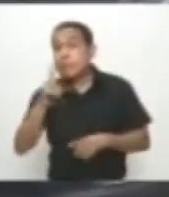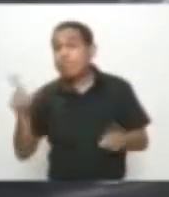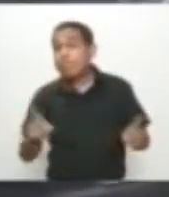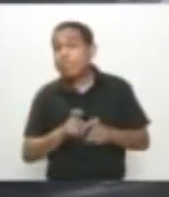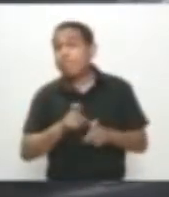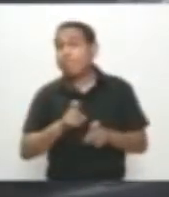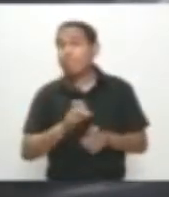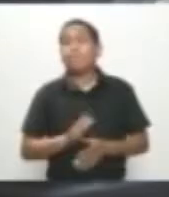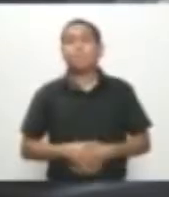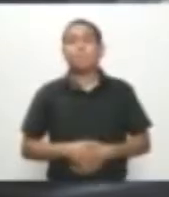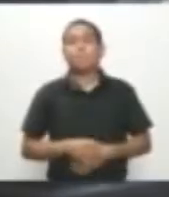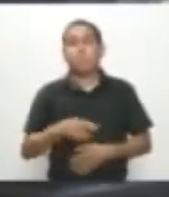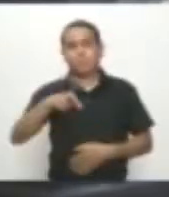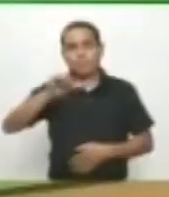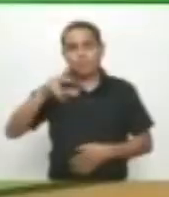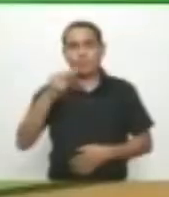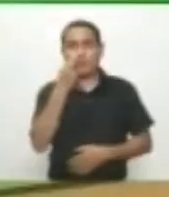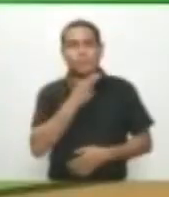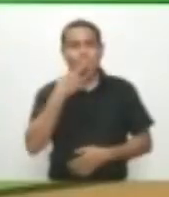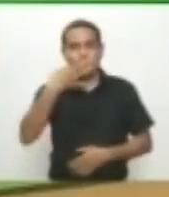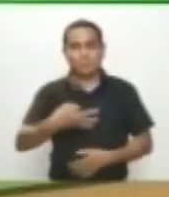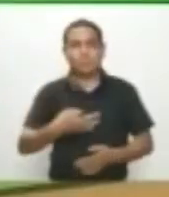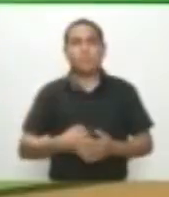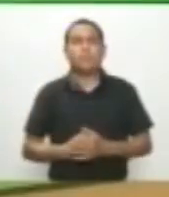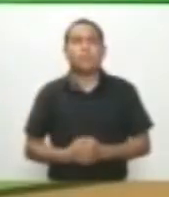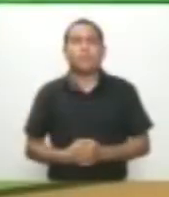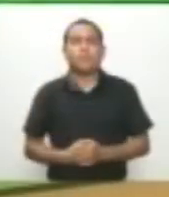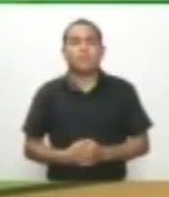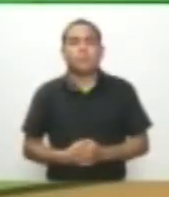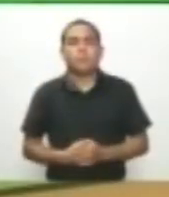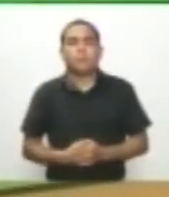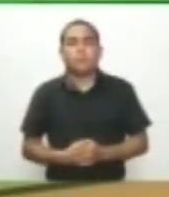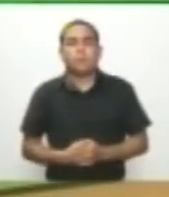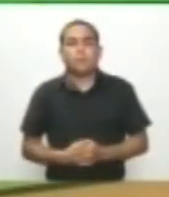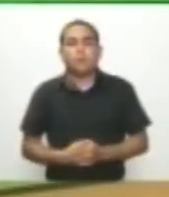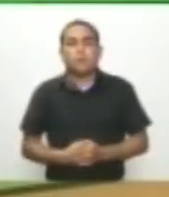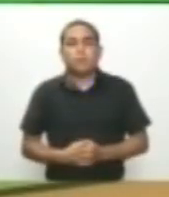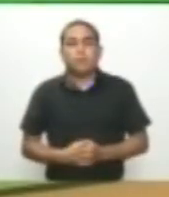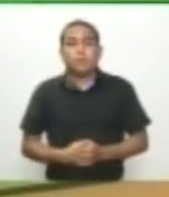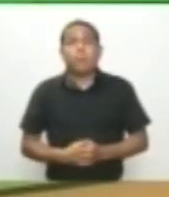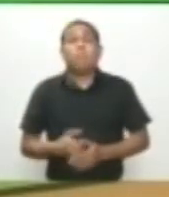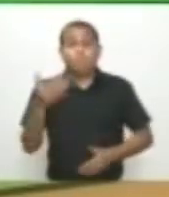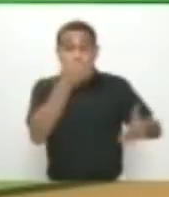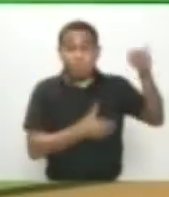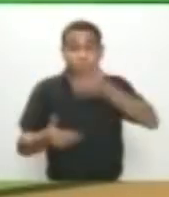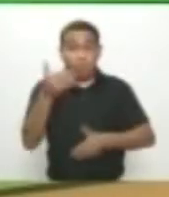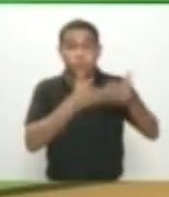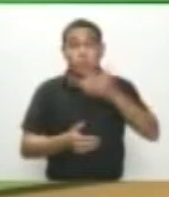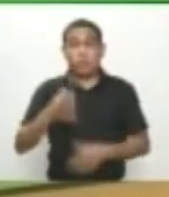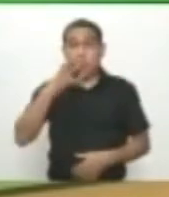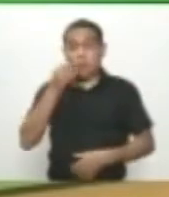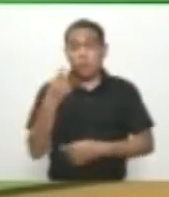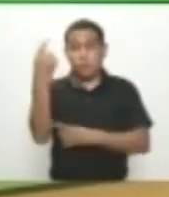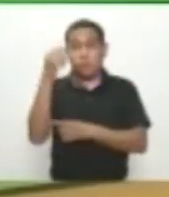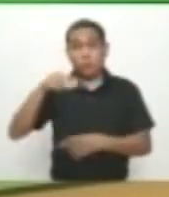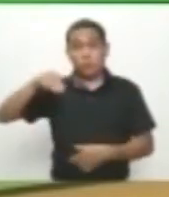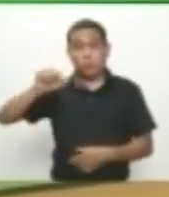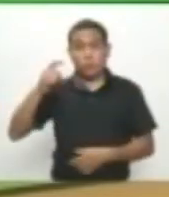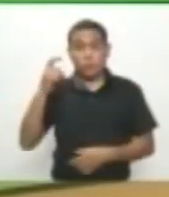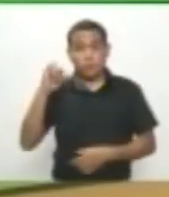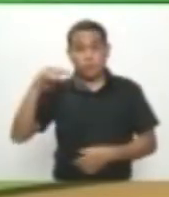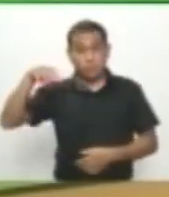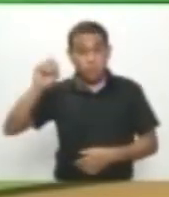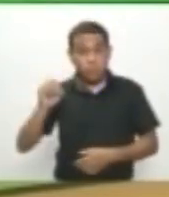un compromiso con la verdad. Bien, y en un detallado análisis, el dirigente político Máximo Noriega desglosa punto